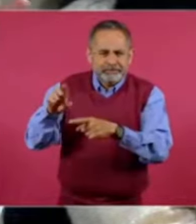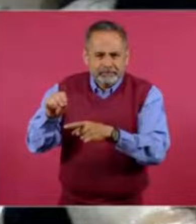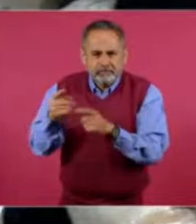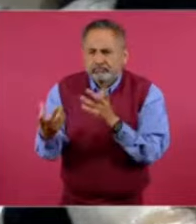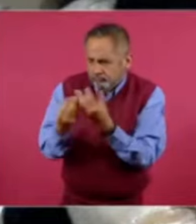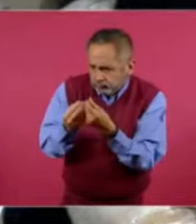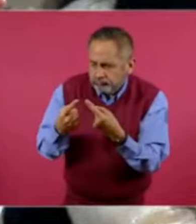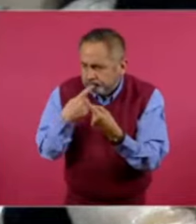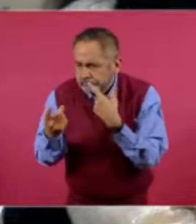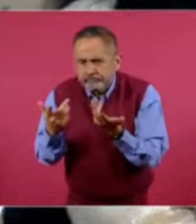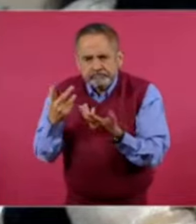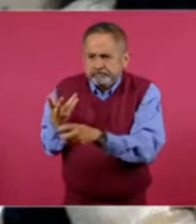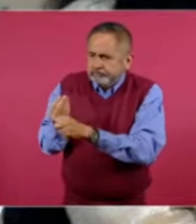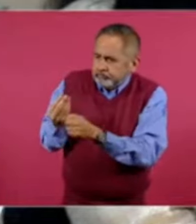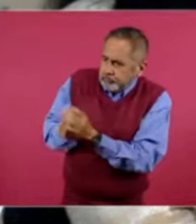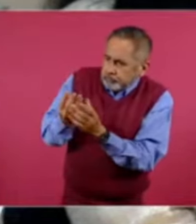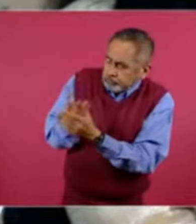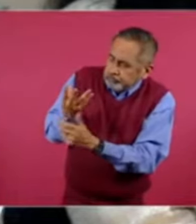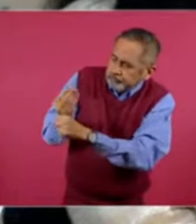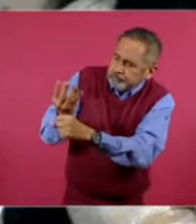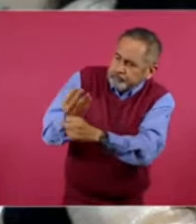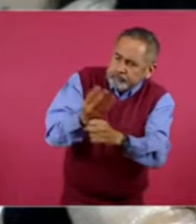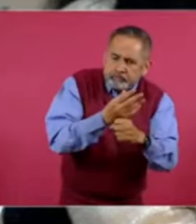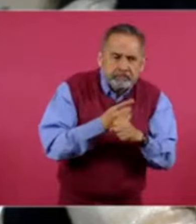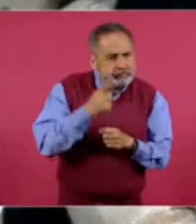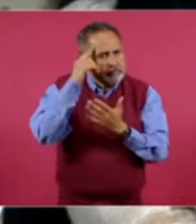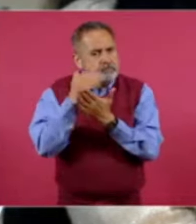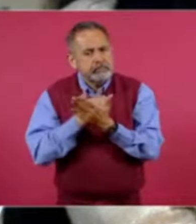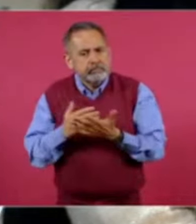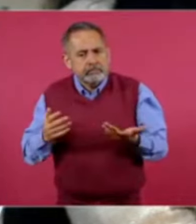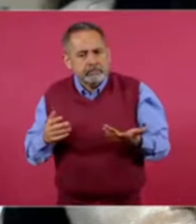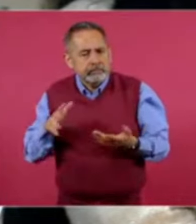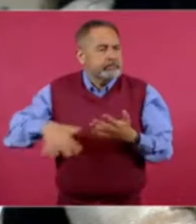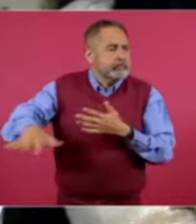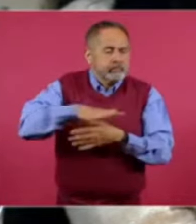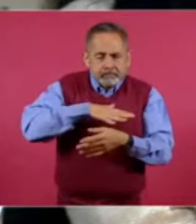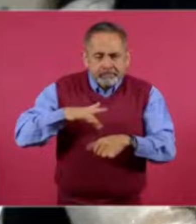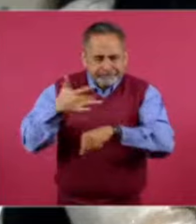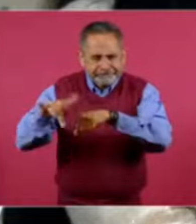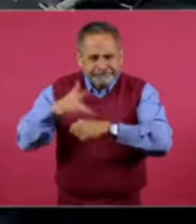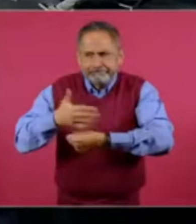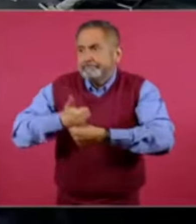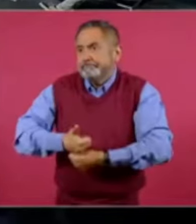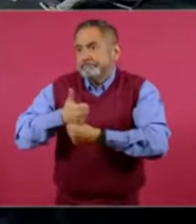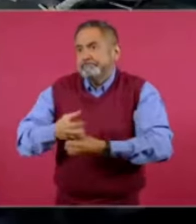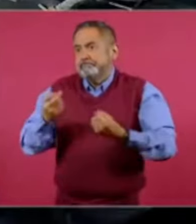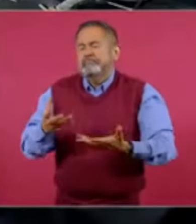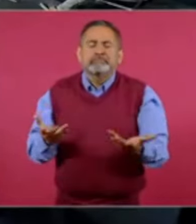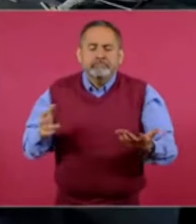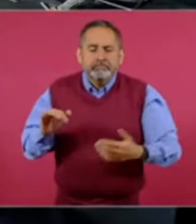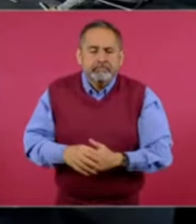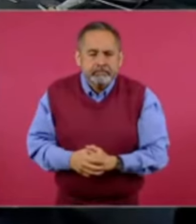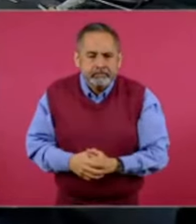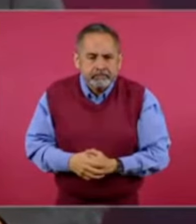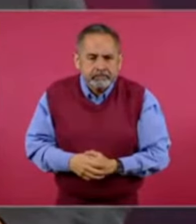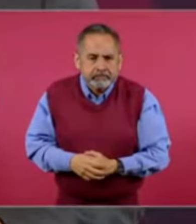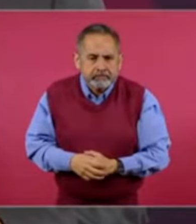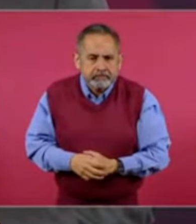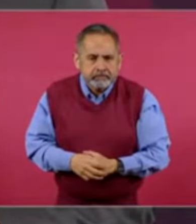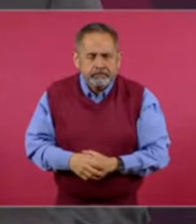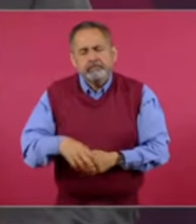llevar nueva infraestructura y evitar que los habitantes de Chalco sufran lo que están sufriendo el día de hoy. Sí, nos